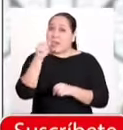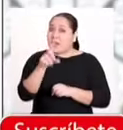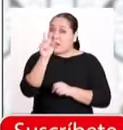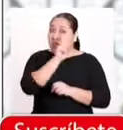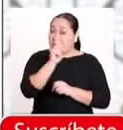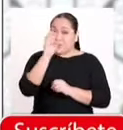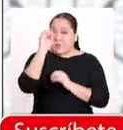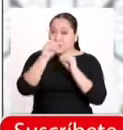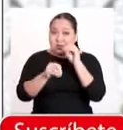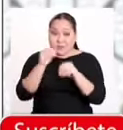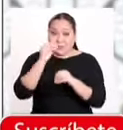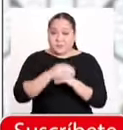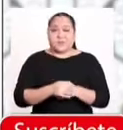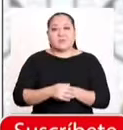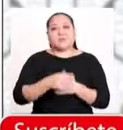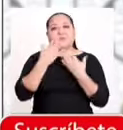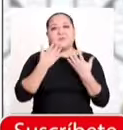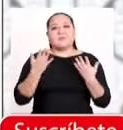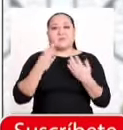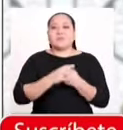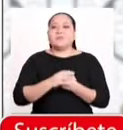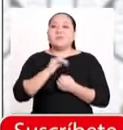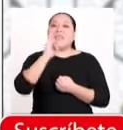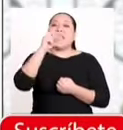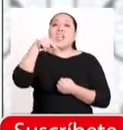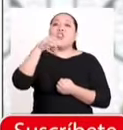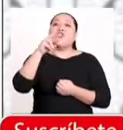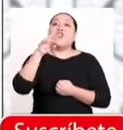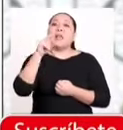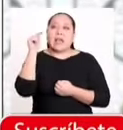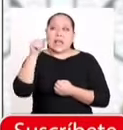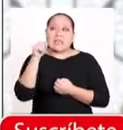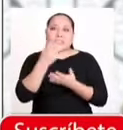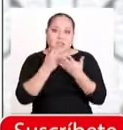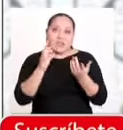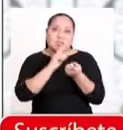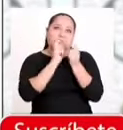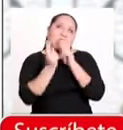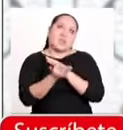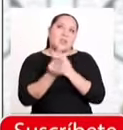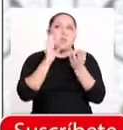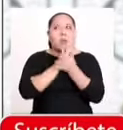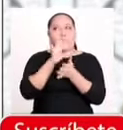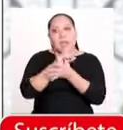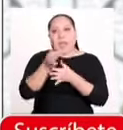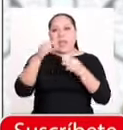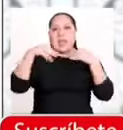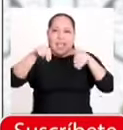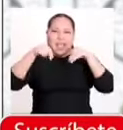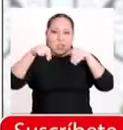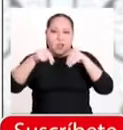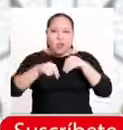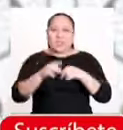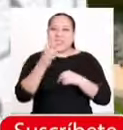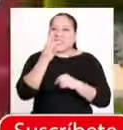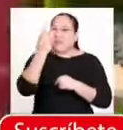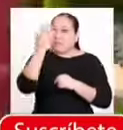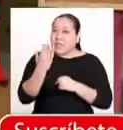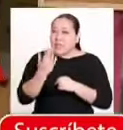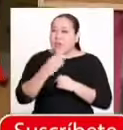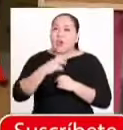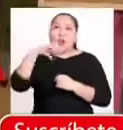se debe colocar residuos inorgánicos que pueden reciclarse, como papel, cartón, vidrio o